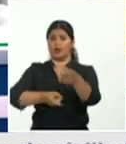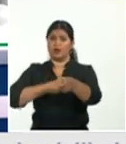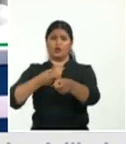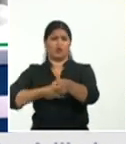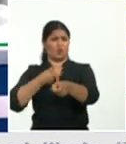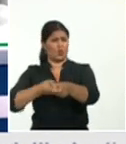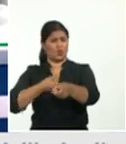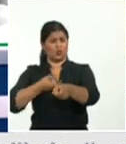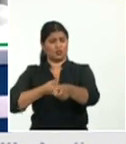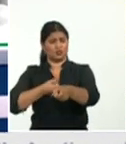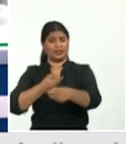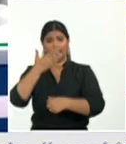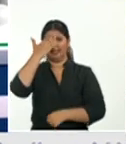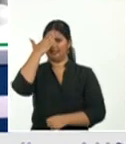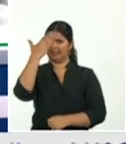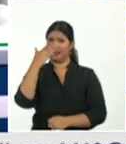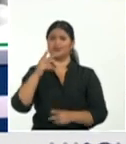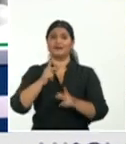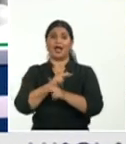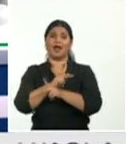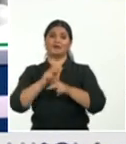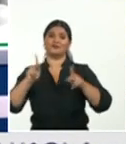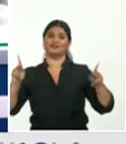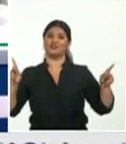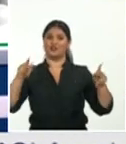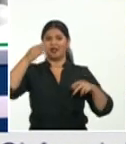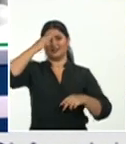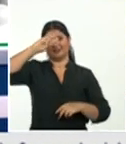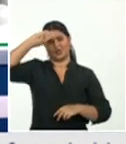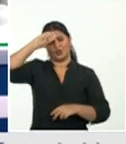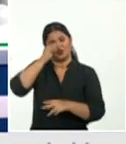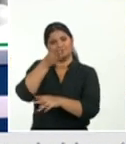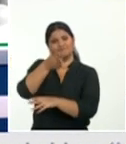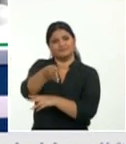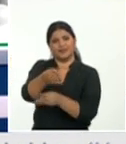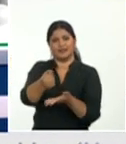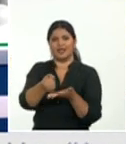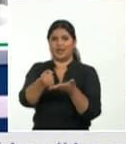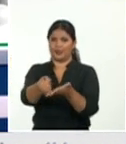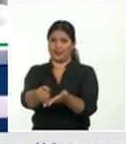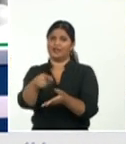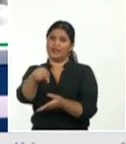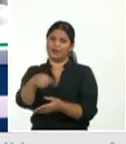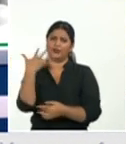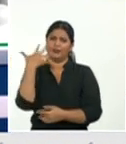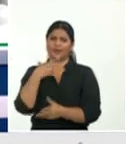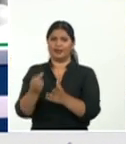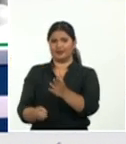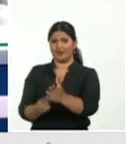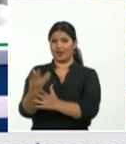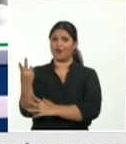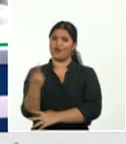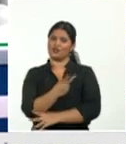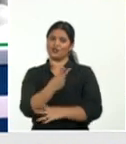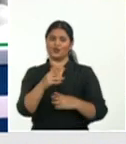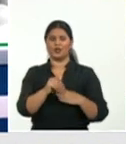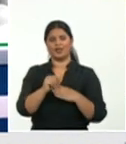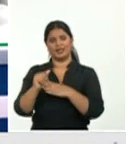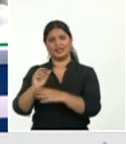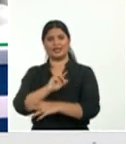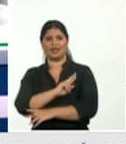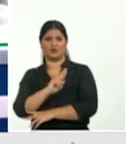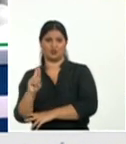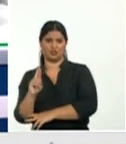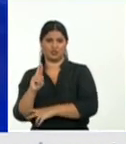por profesionales cubanos de la misión Barrio Adentro Salud, iniciativa creada por los comandantes Fidel y Chávez hace 18